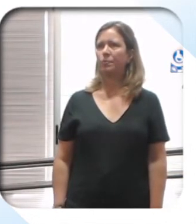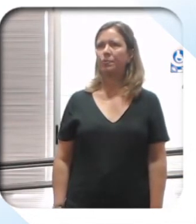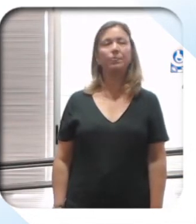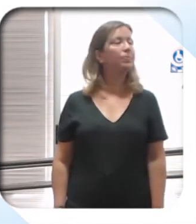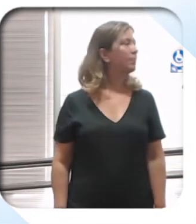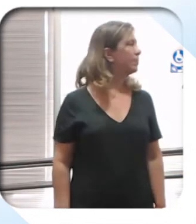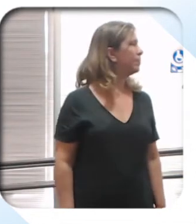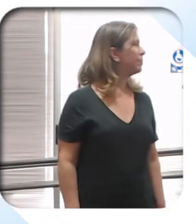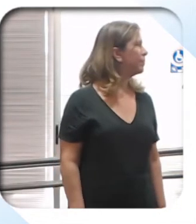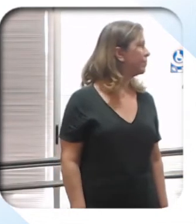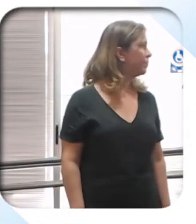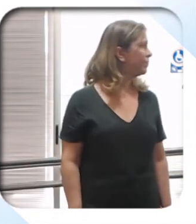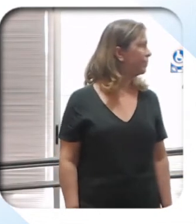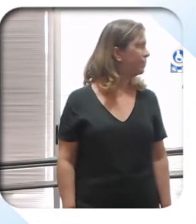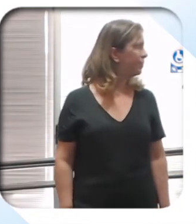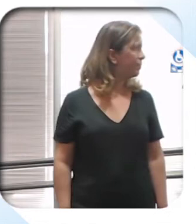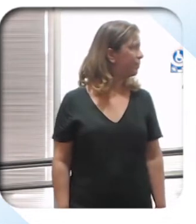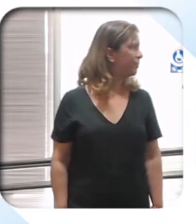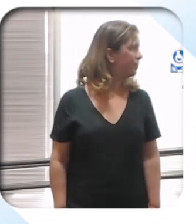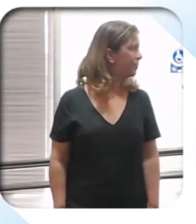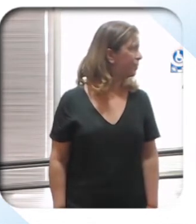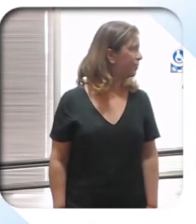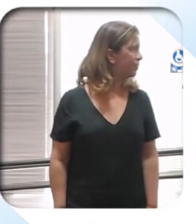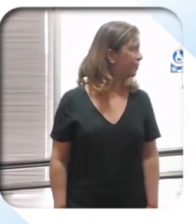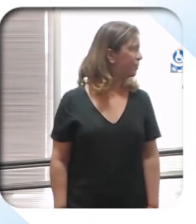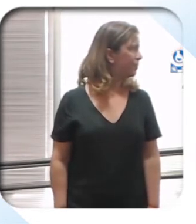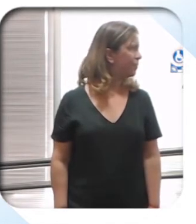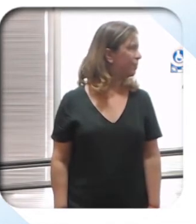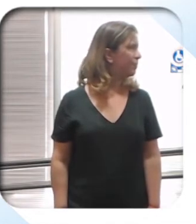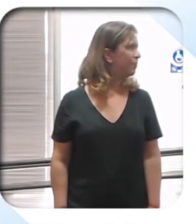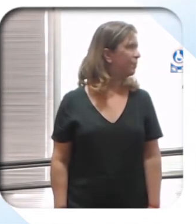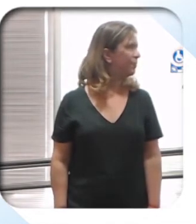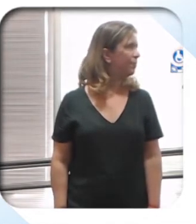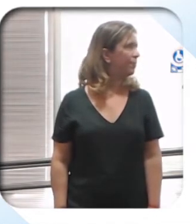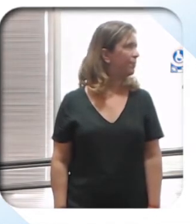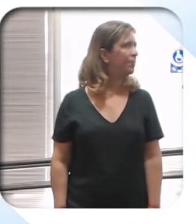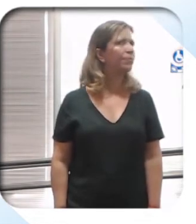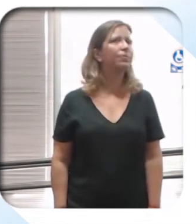¿no? Permiso, perdón. Ay, gracias.